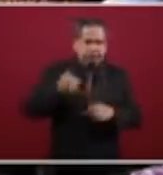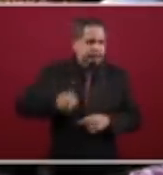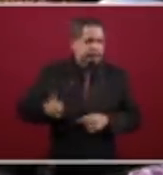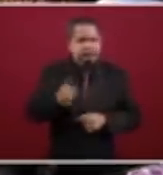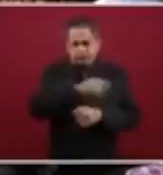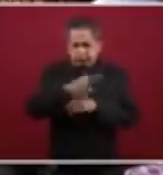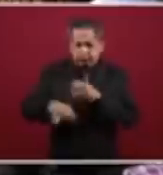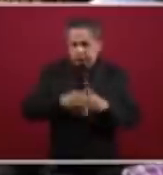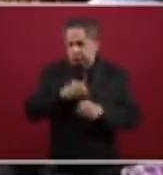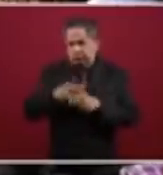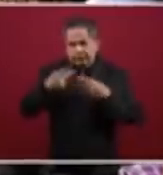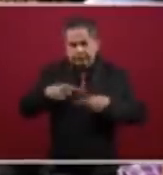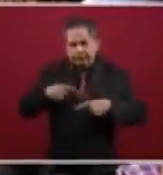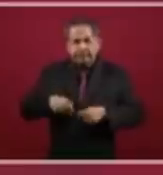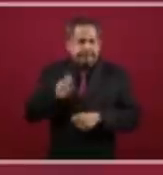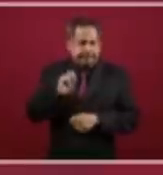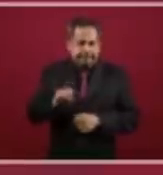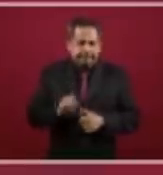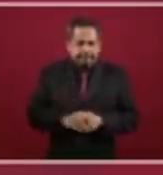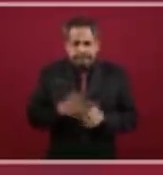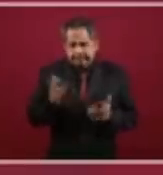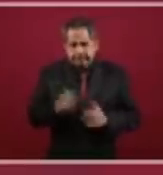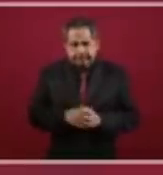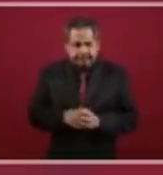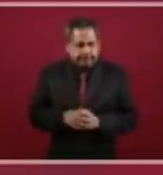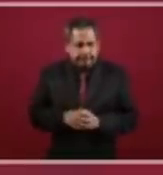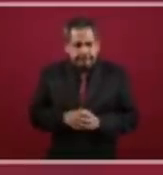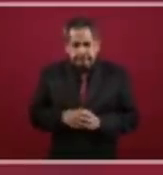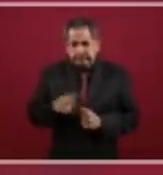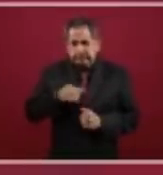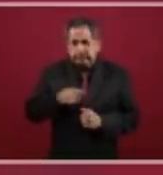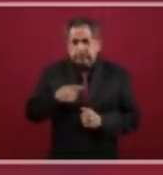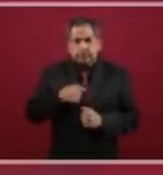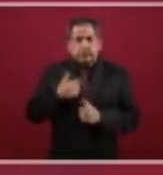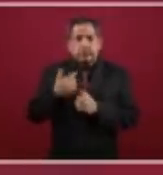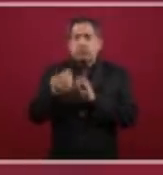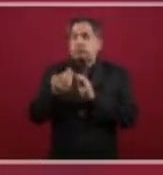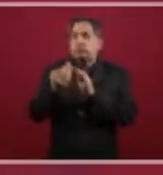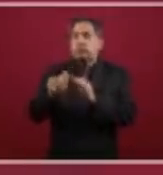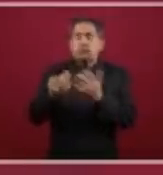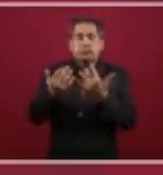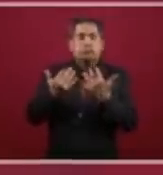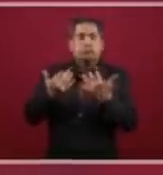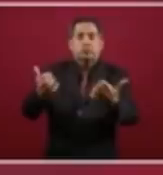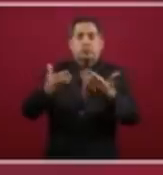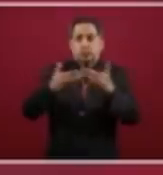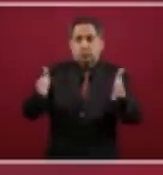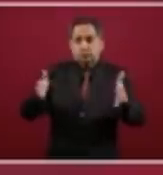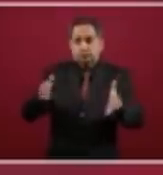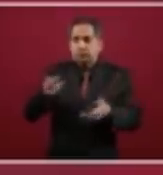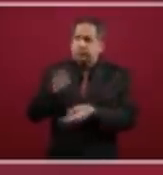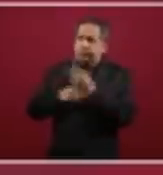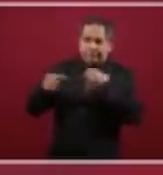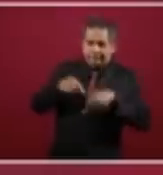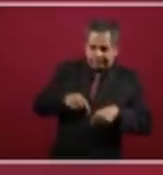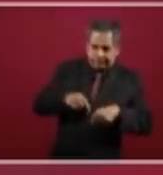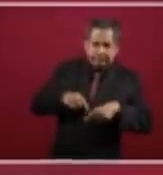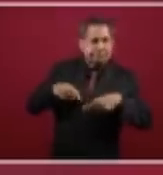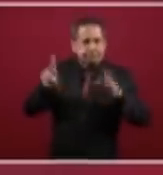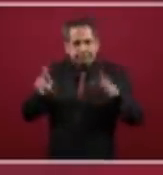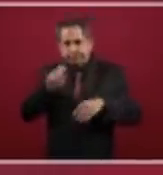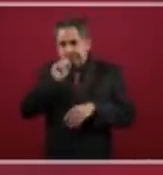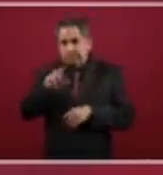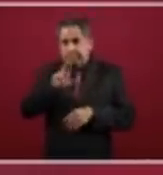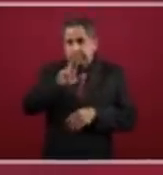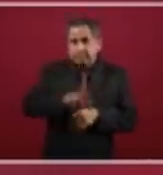de todos los damnificados. Y solamente yo tengo audiencia pública, hoy no la tuve por estar aquí, pero